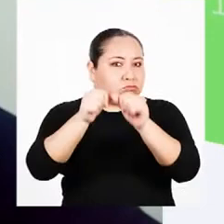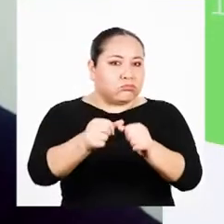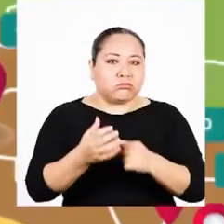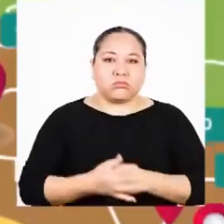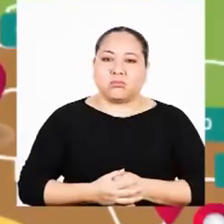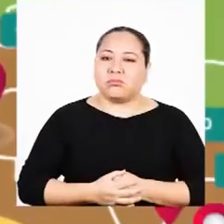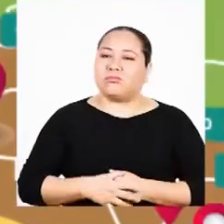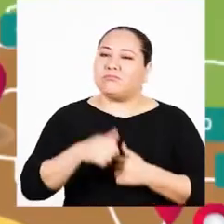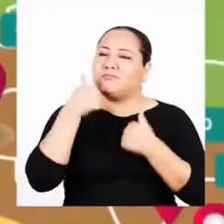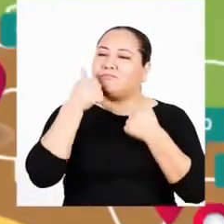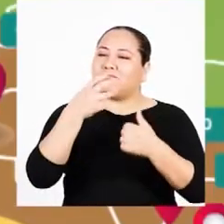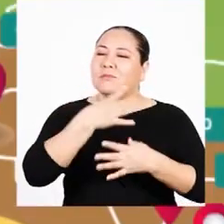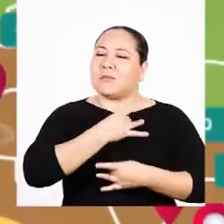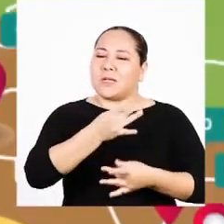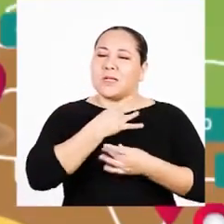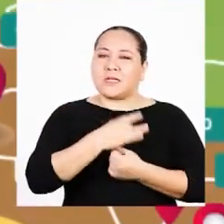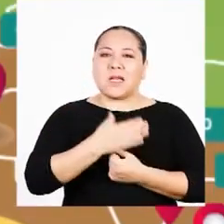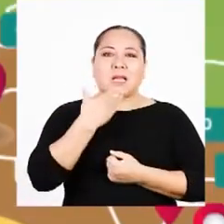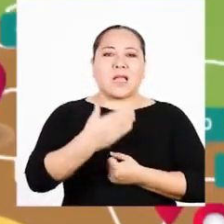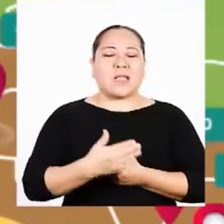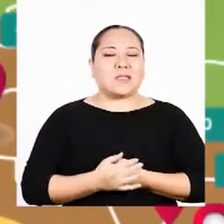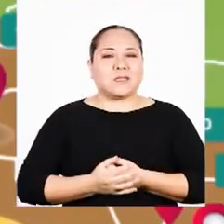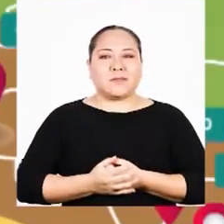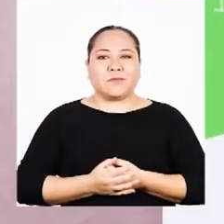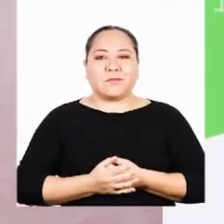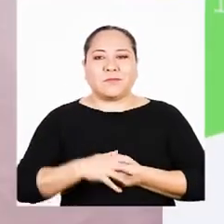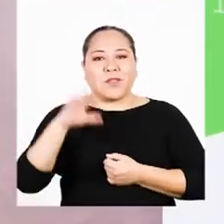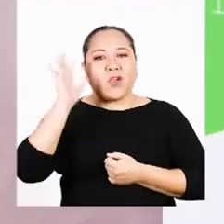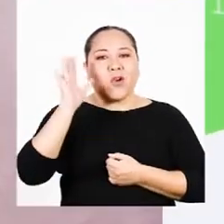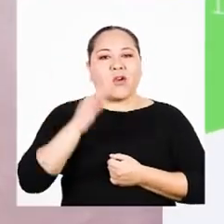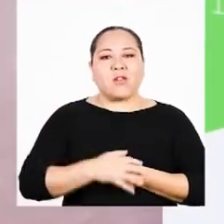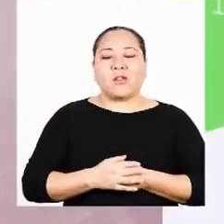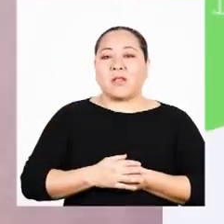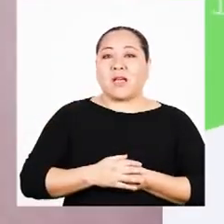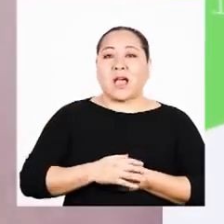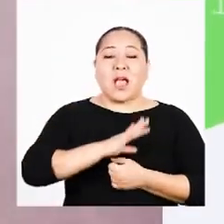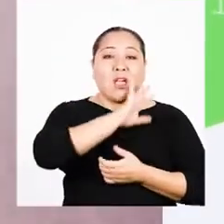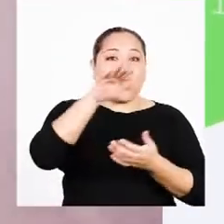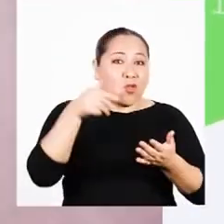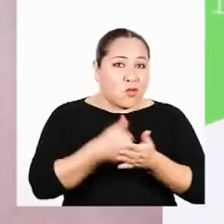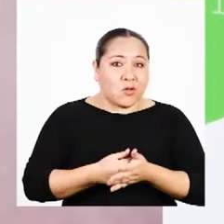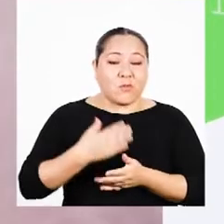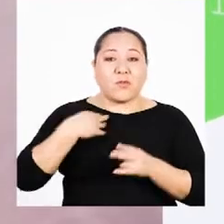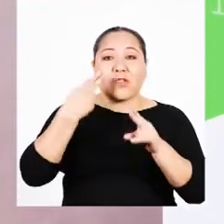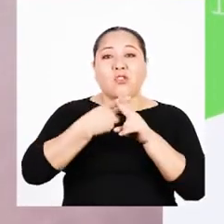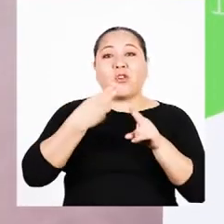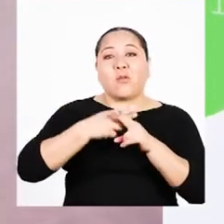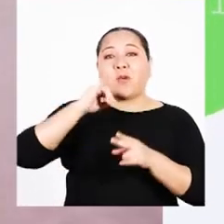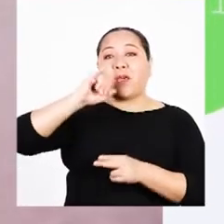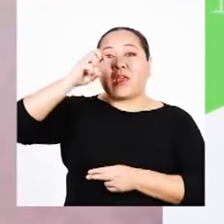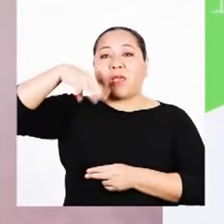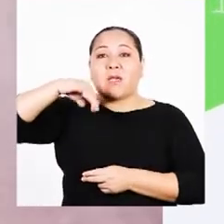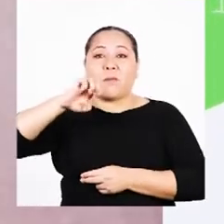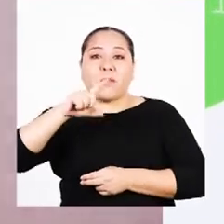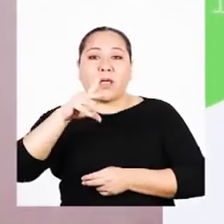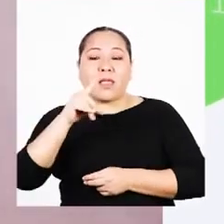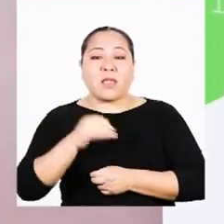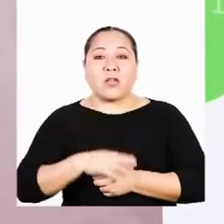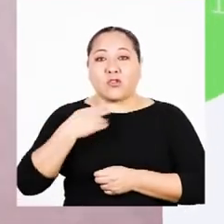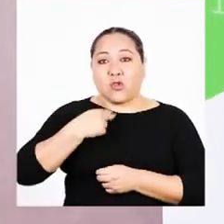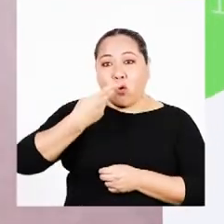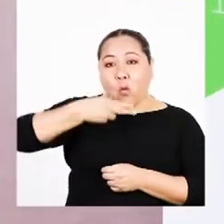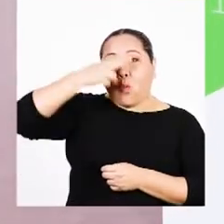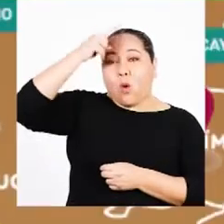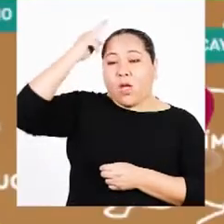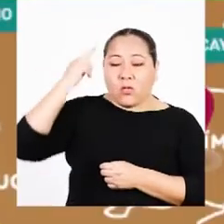constantemente. Muy interesante. Gracias. Hola a todas y todos. Mi nombre es Imelda y soy